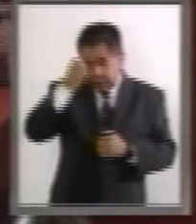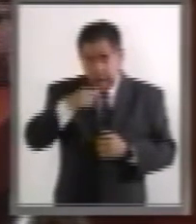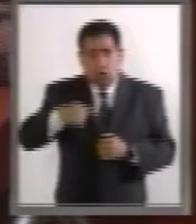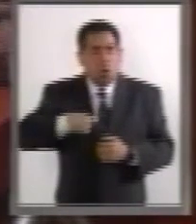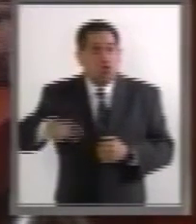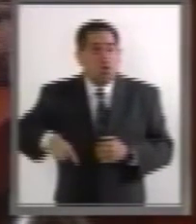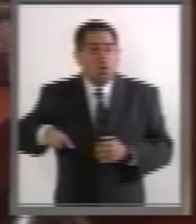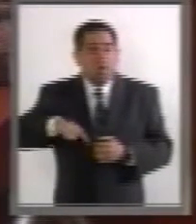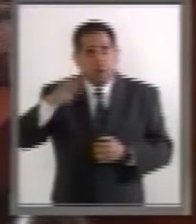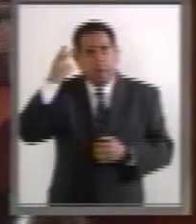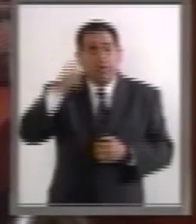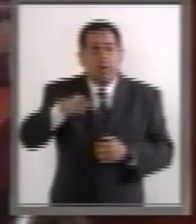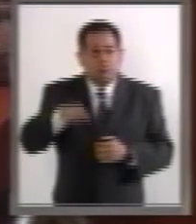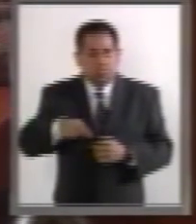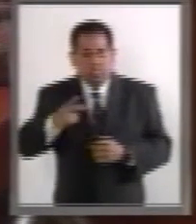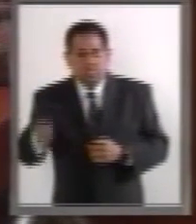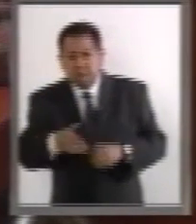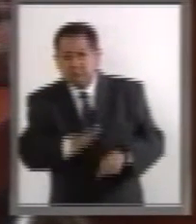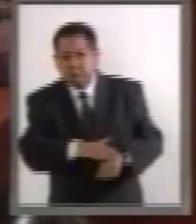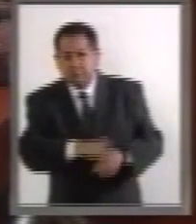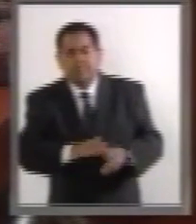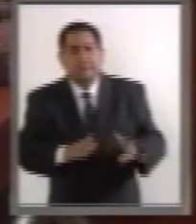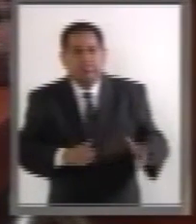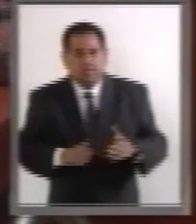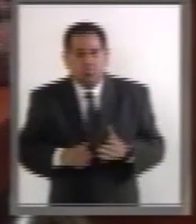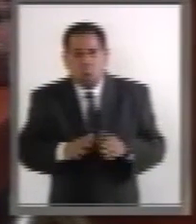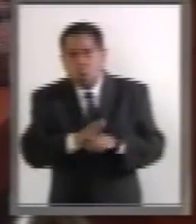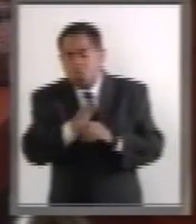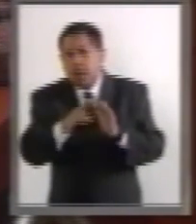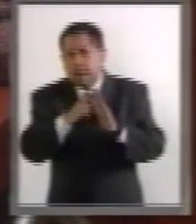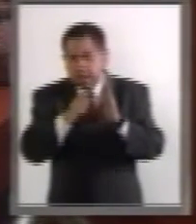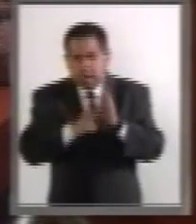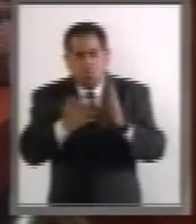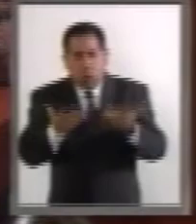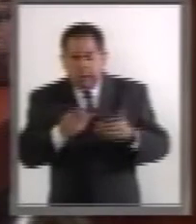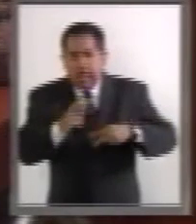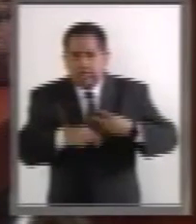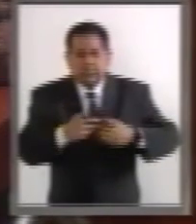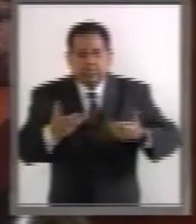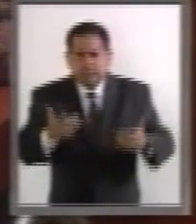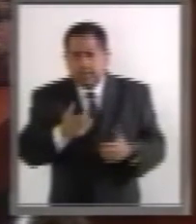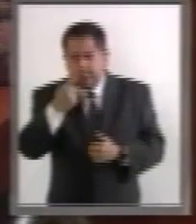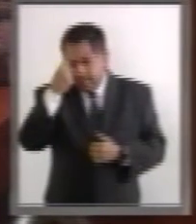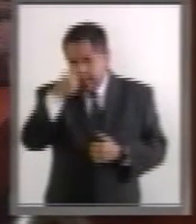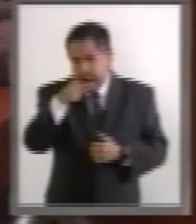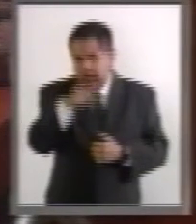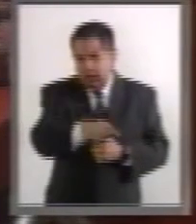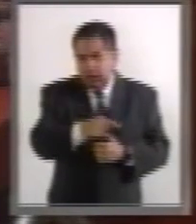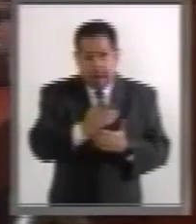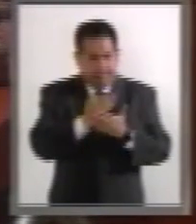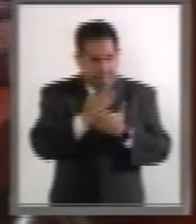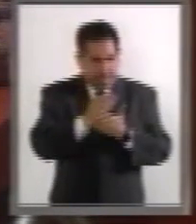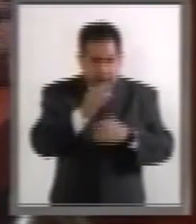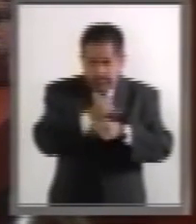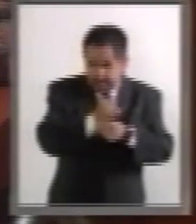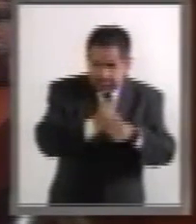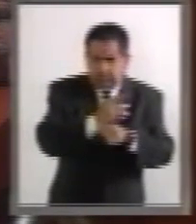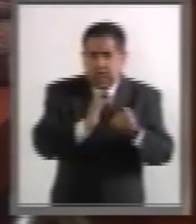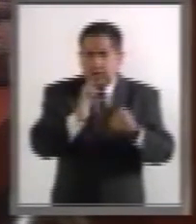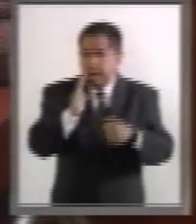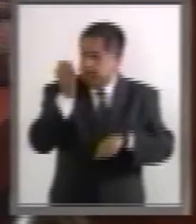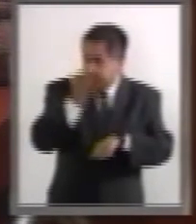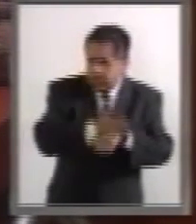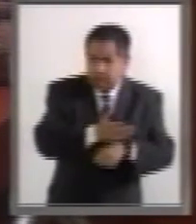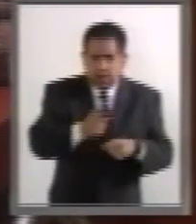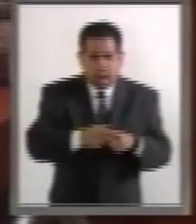Estado mexicano fue cuestionado con relación a las medidas, acciones y mecanismos destinados a prevenir, investigar y sancionar